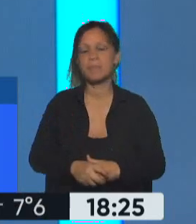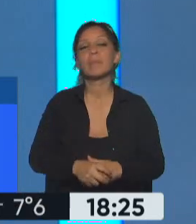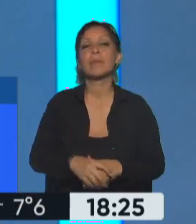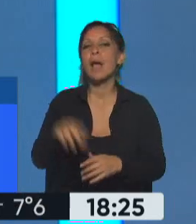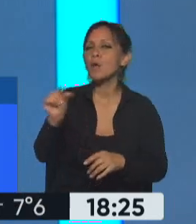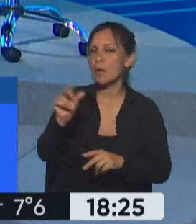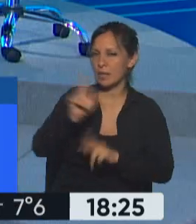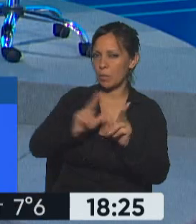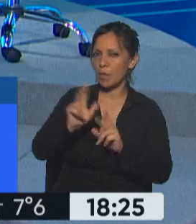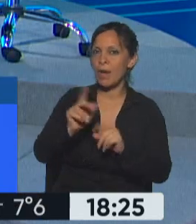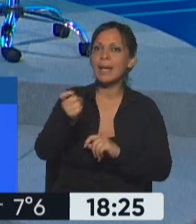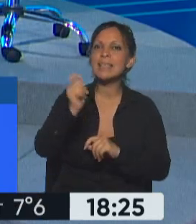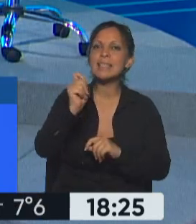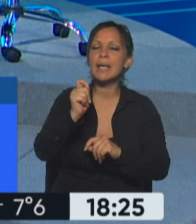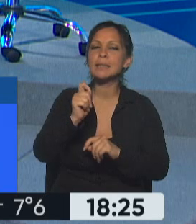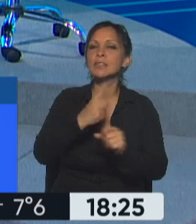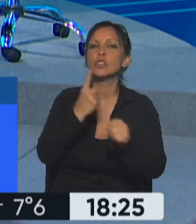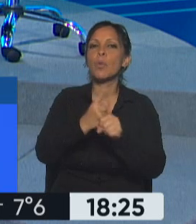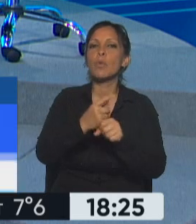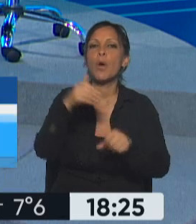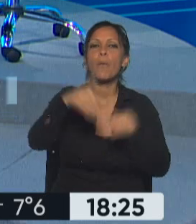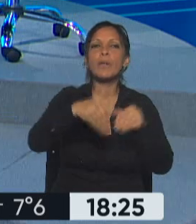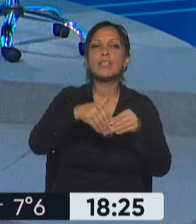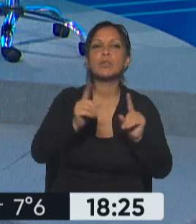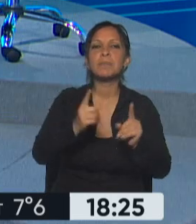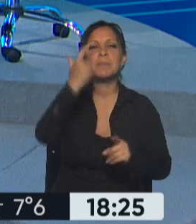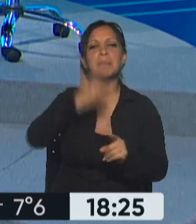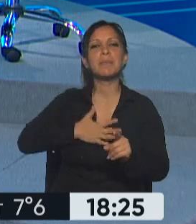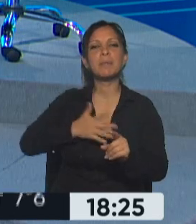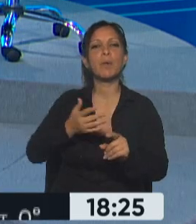de los candidatos que no pudieron votarse a sí mismos y por qué, pero volvemos ahora con Ariel y Silvia.